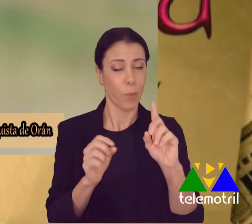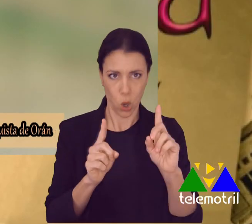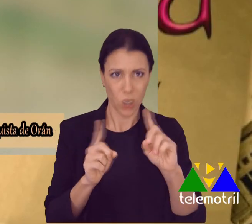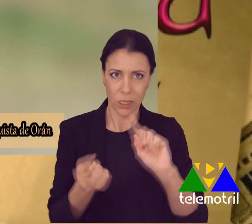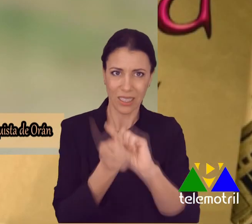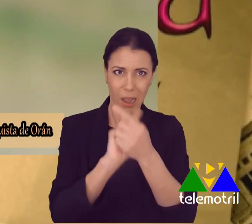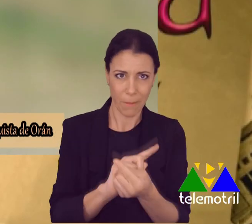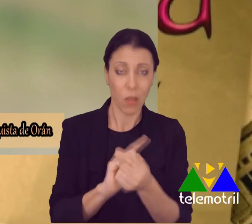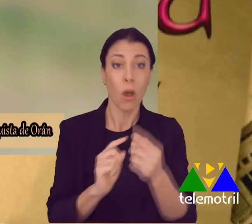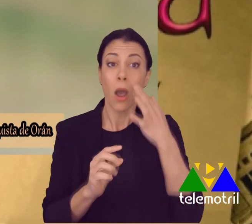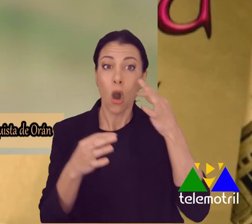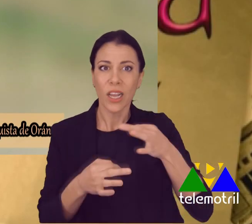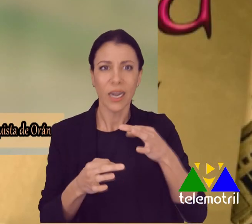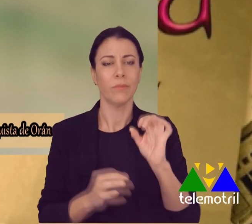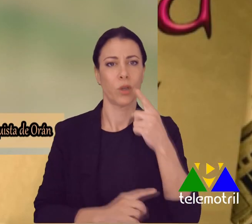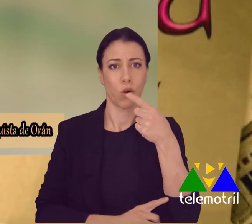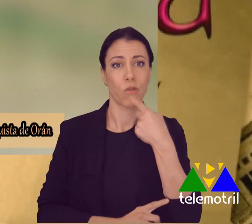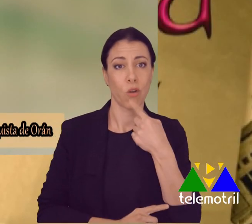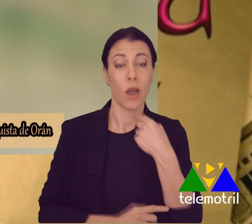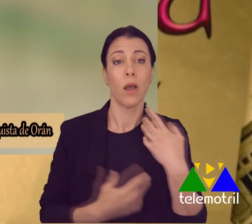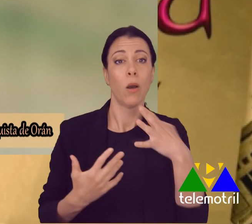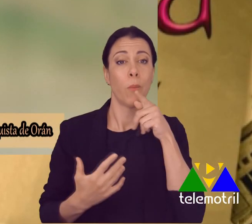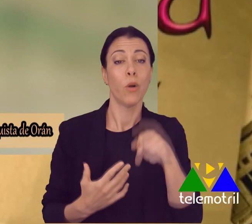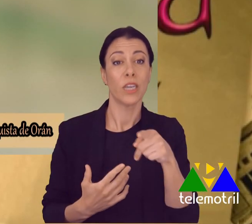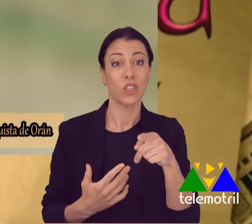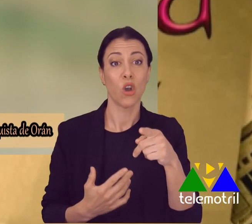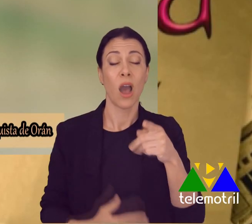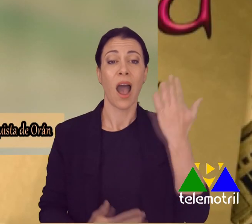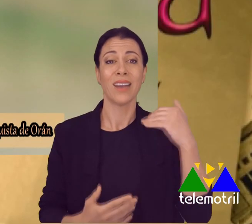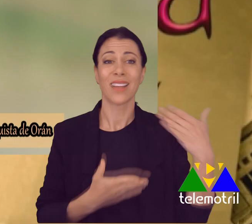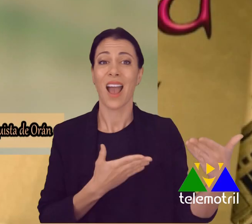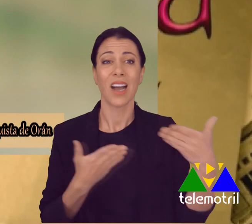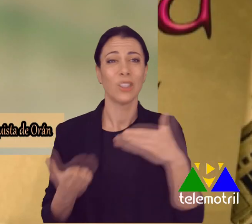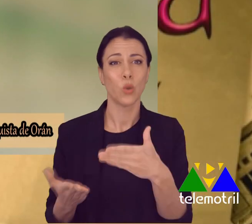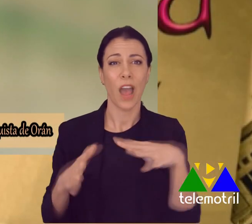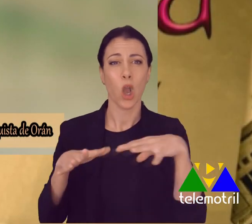que por la ayuda que los motrileños prestaron para la conquista de